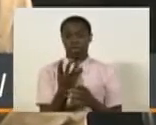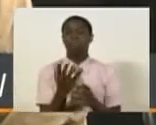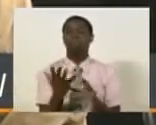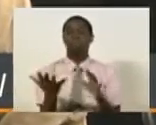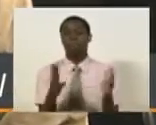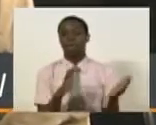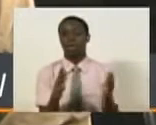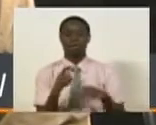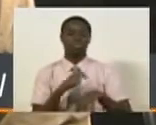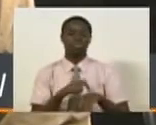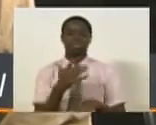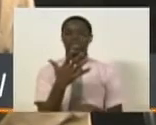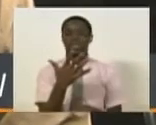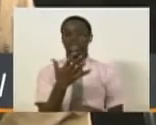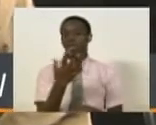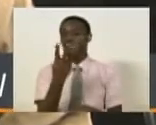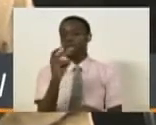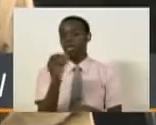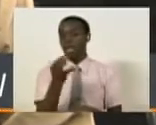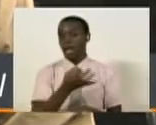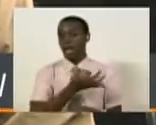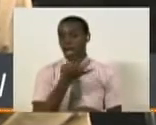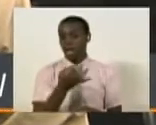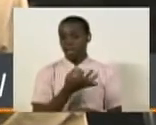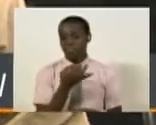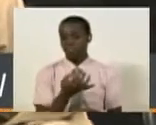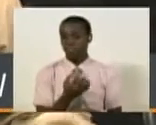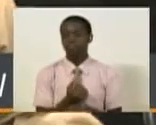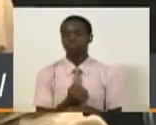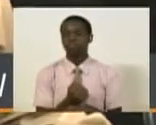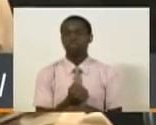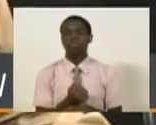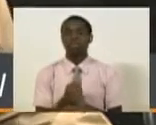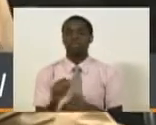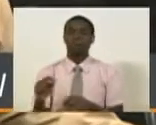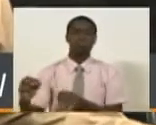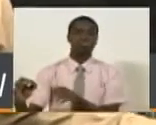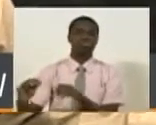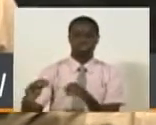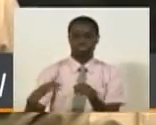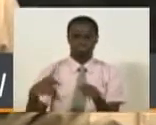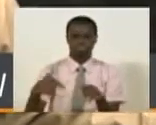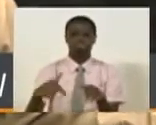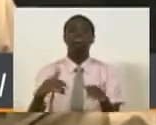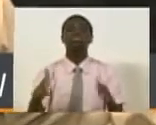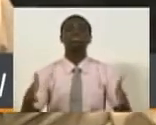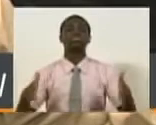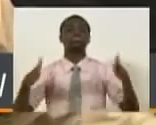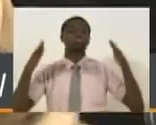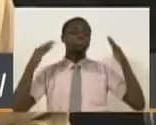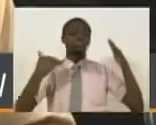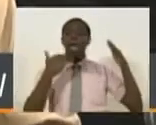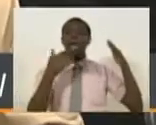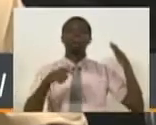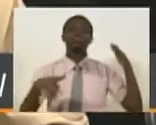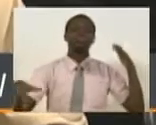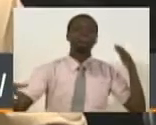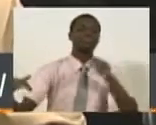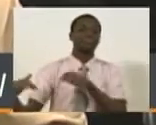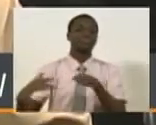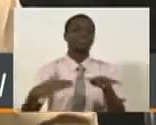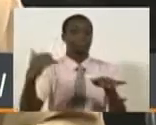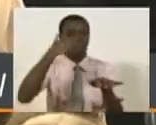las 5:30 de la tarde, cuando se desplazaban por toda la avenida Francisco de